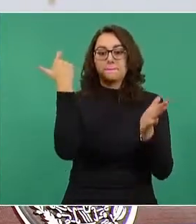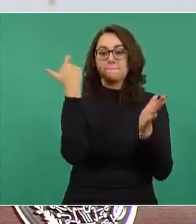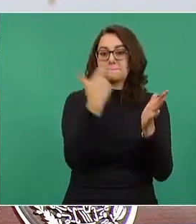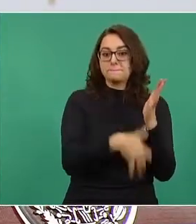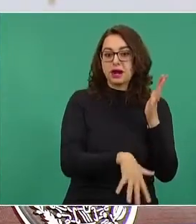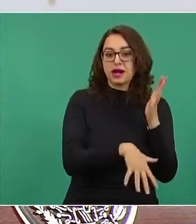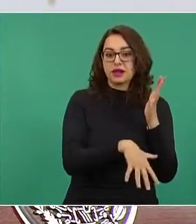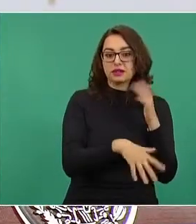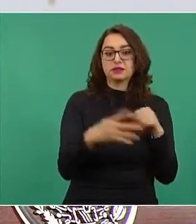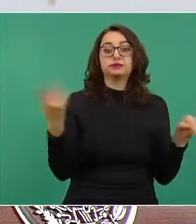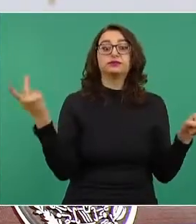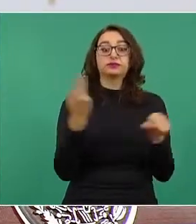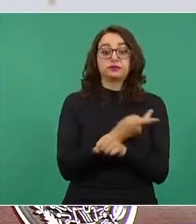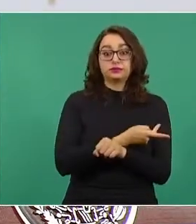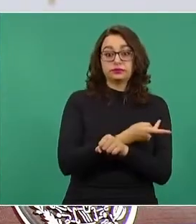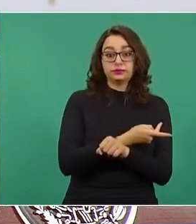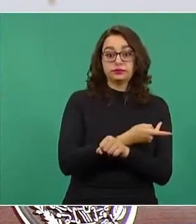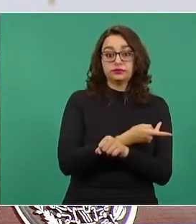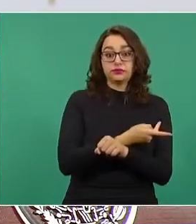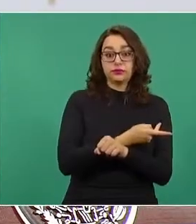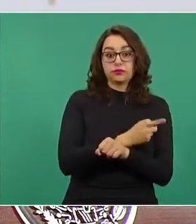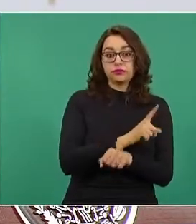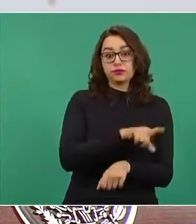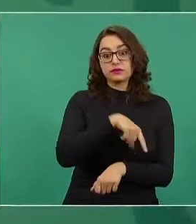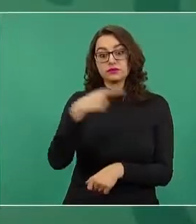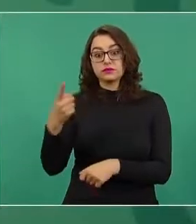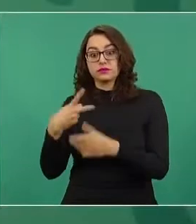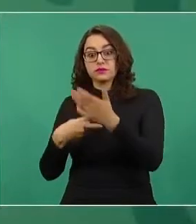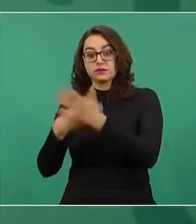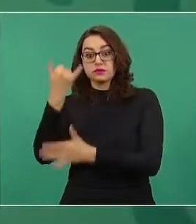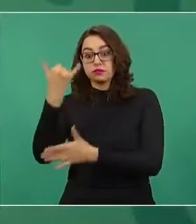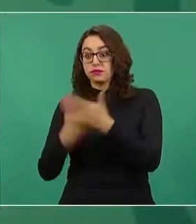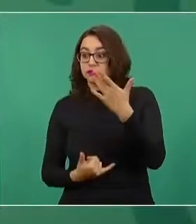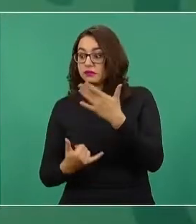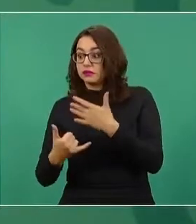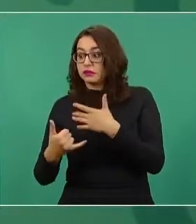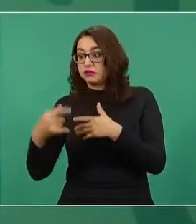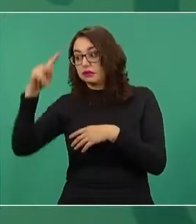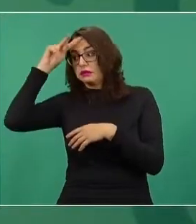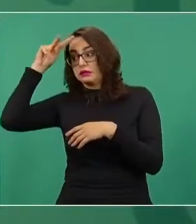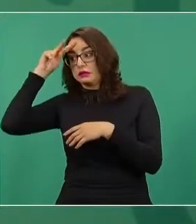Entonces cancelan el proyecto del Perú